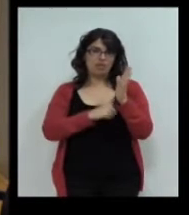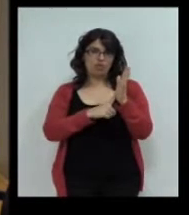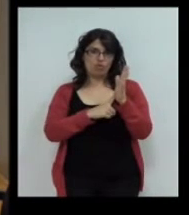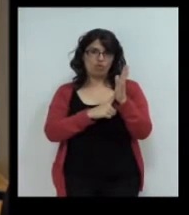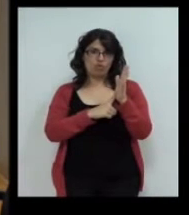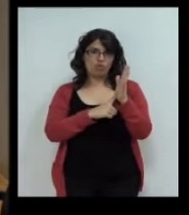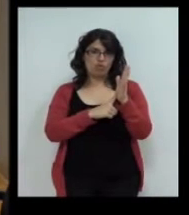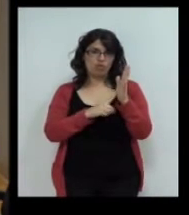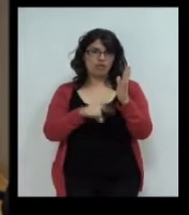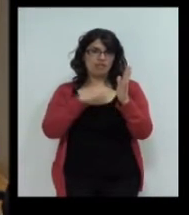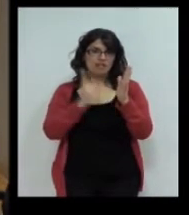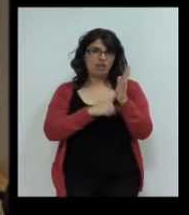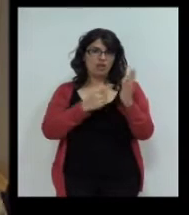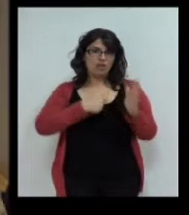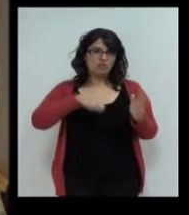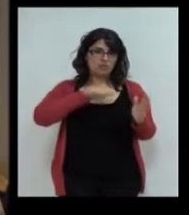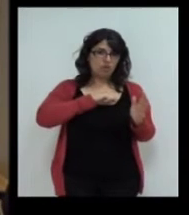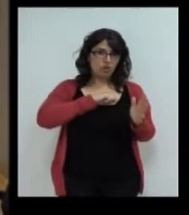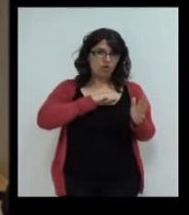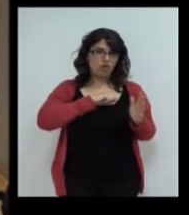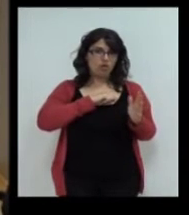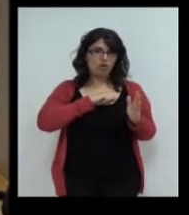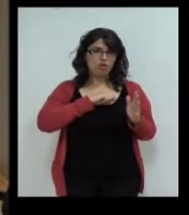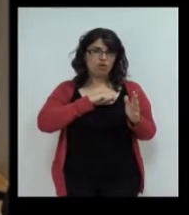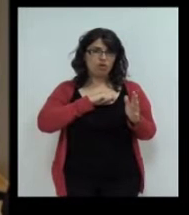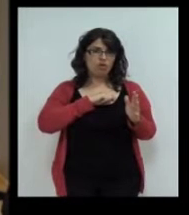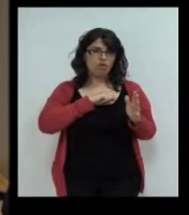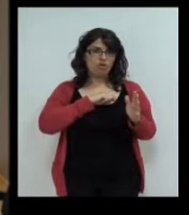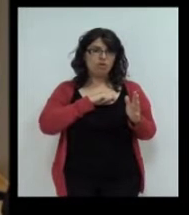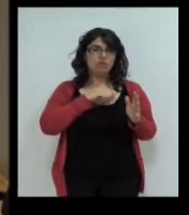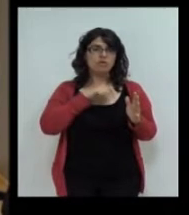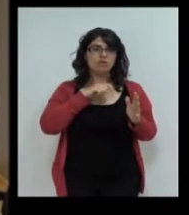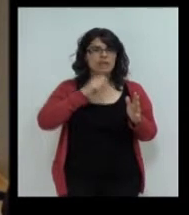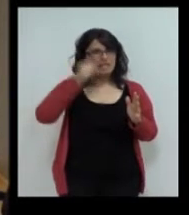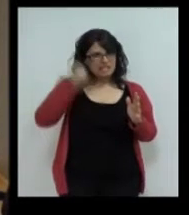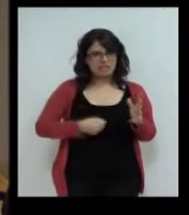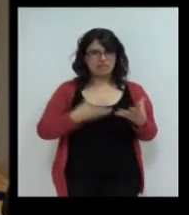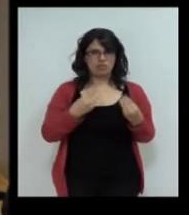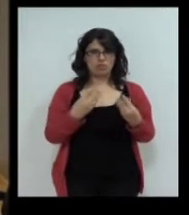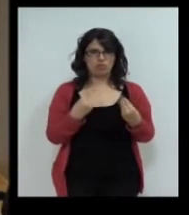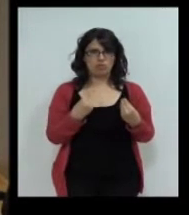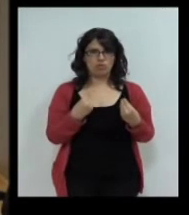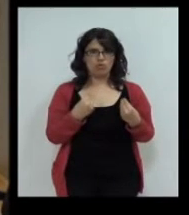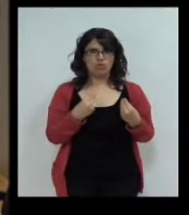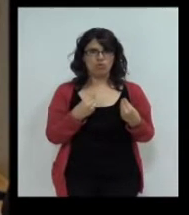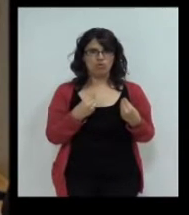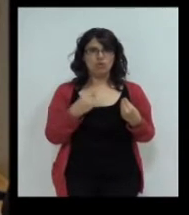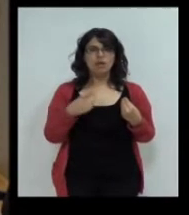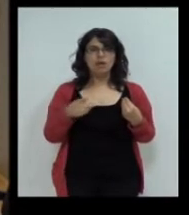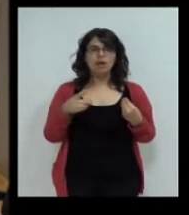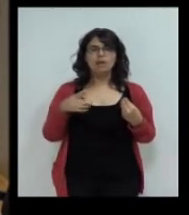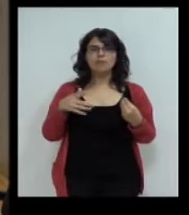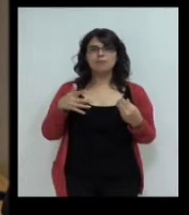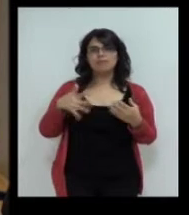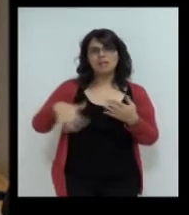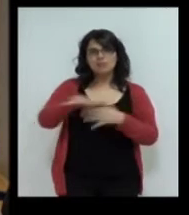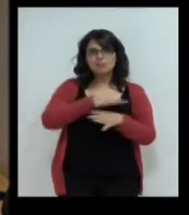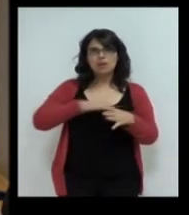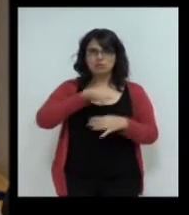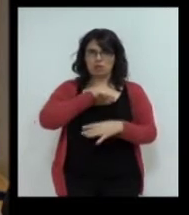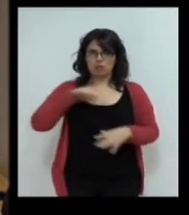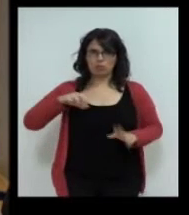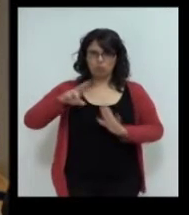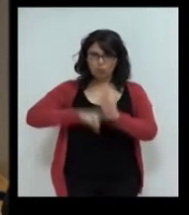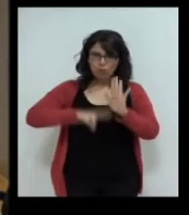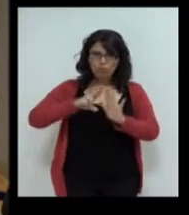el legislador español insisten ya de forma cada vez más reiterada, ¿no? El promover espacios de autorregulación, de encuentro